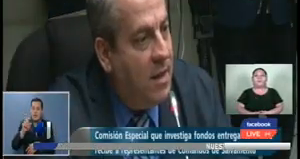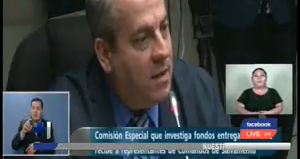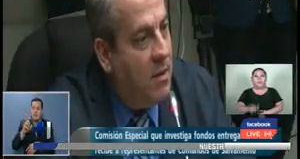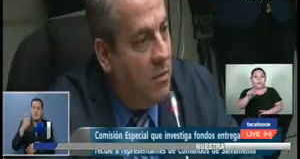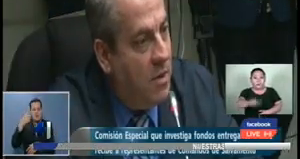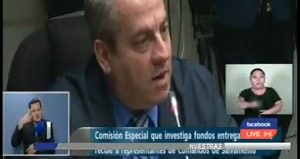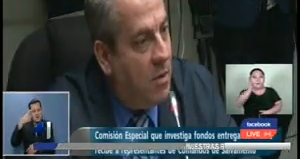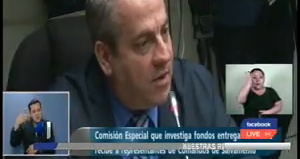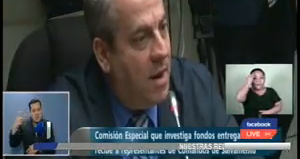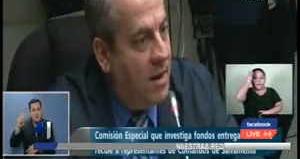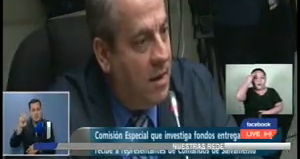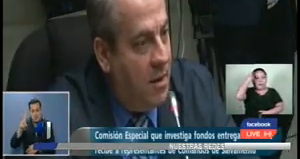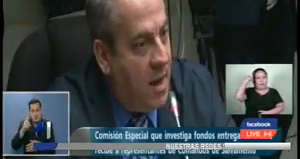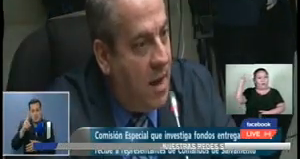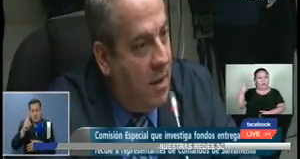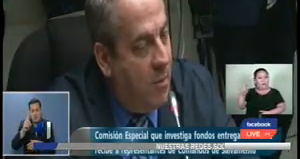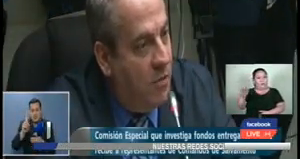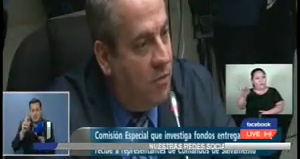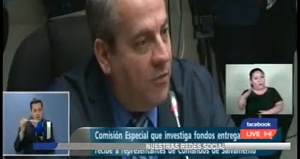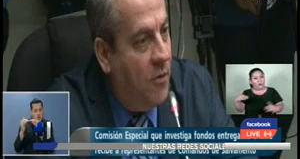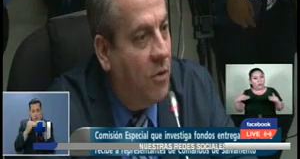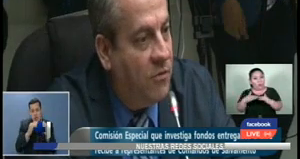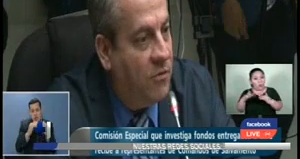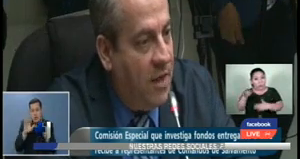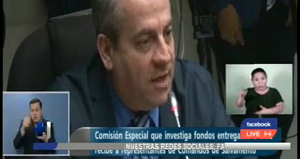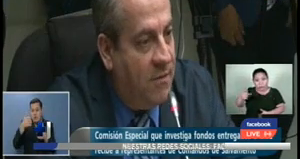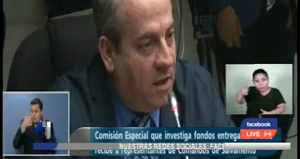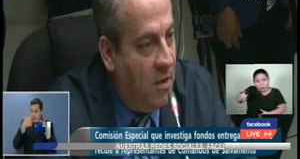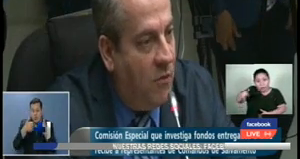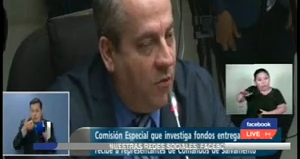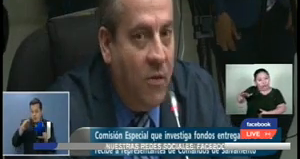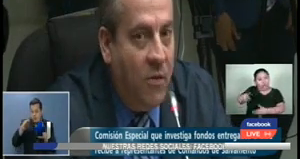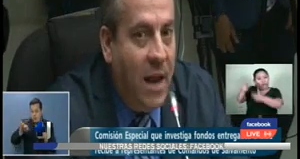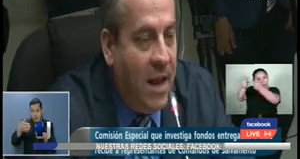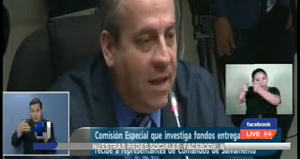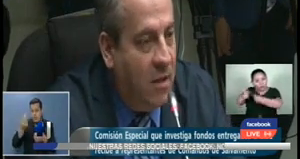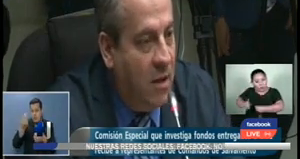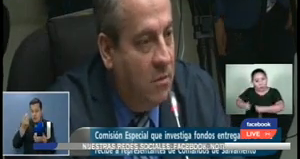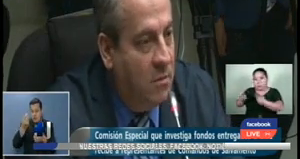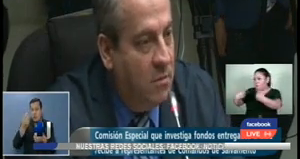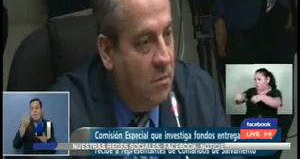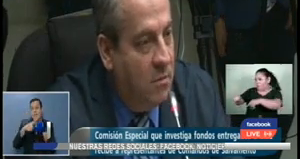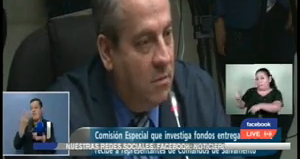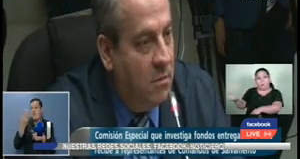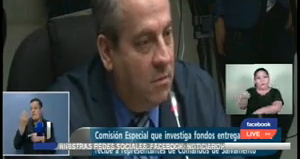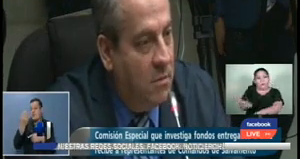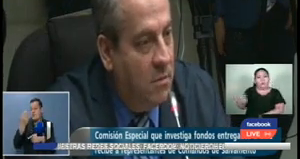Recuerden que una cosa igual que hagan buen uso de los fondos, sigue siendo fondo de la gente.